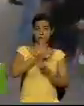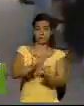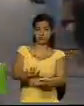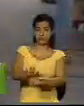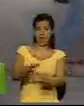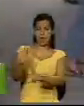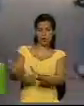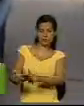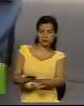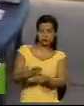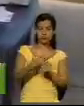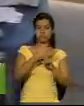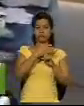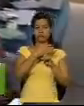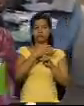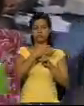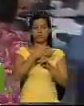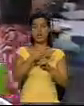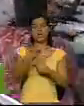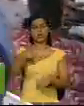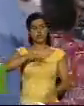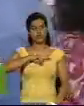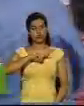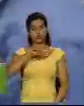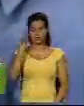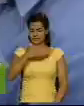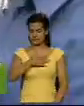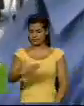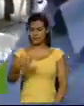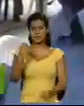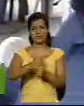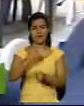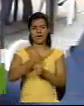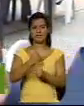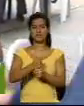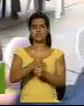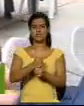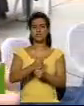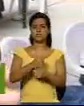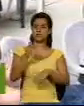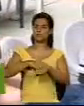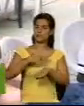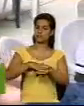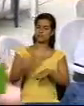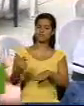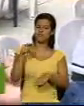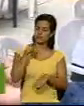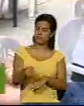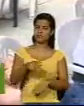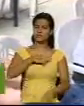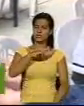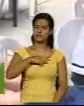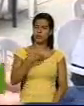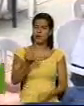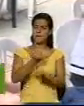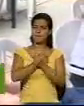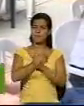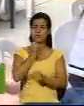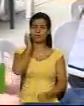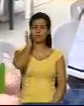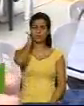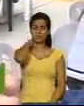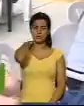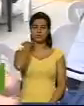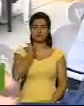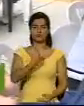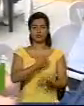excluidas, ¿verdad? Nosotros por eso nos prestamos a la tarea, porque es una de las misiones con mayor amor, con mayor